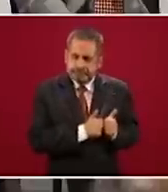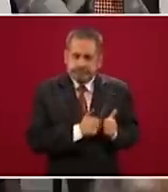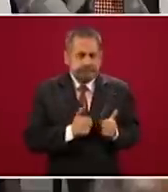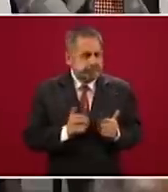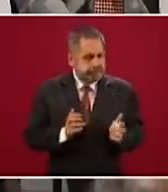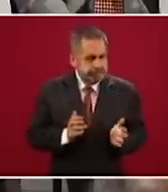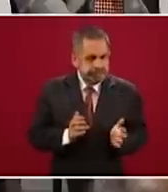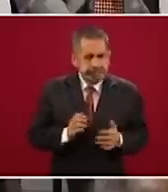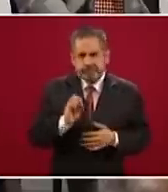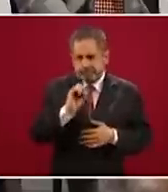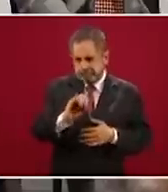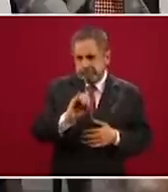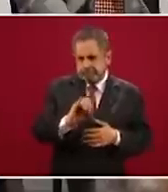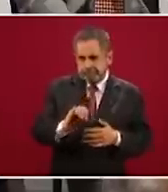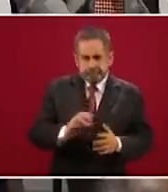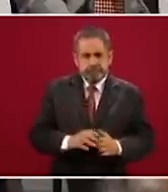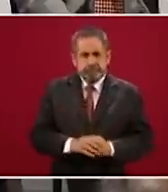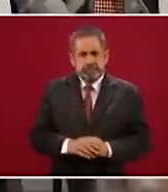pues sí,